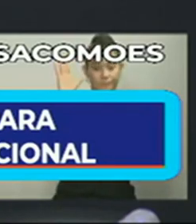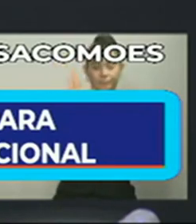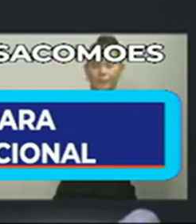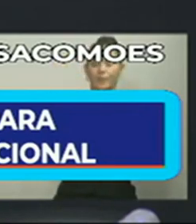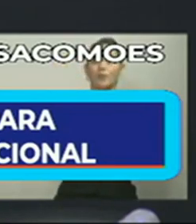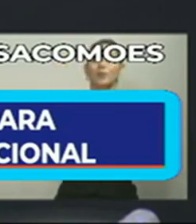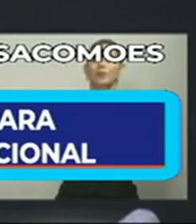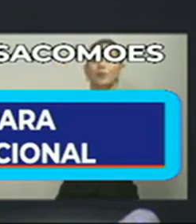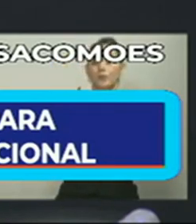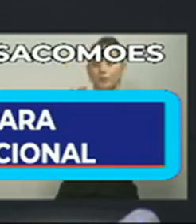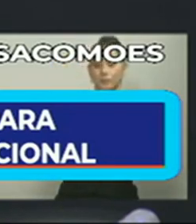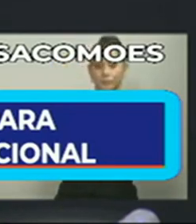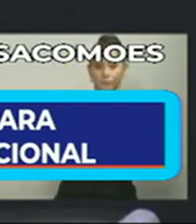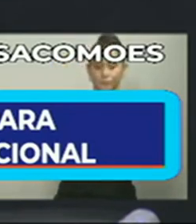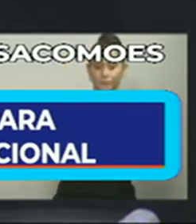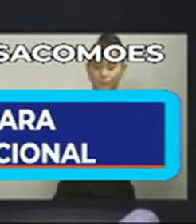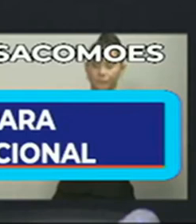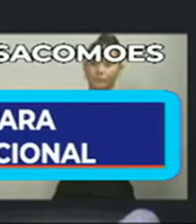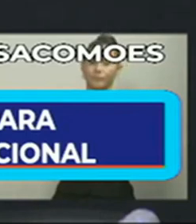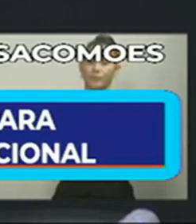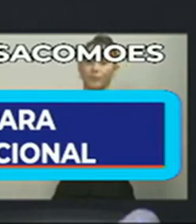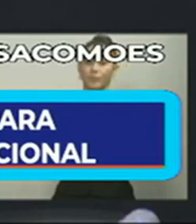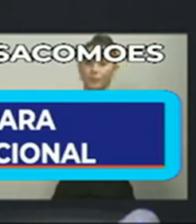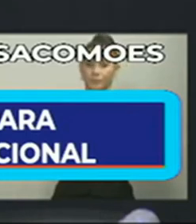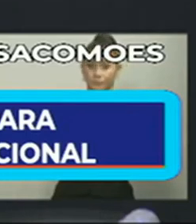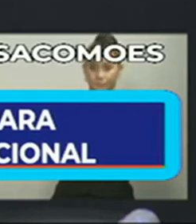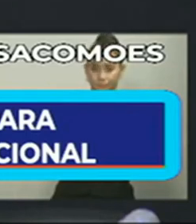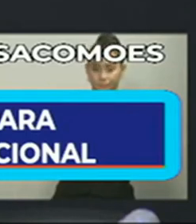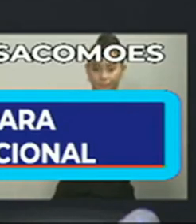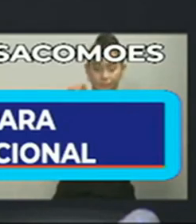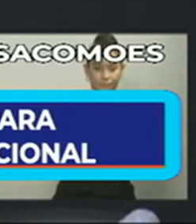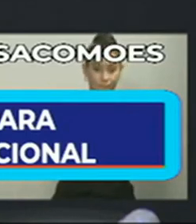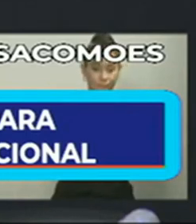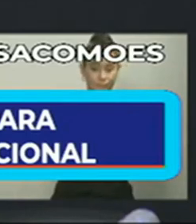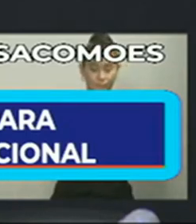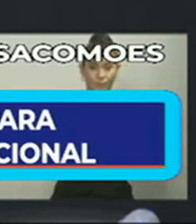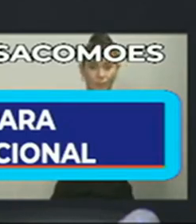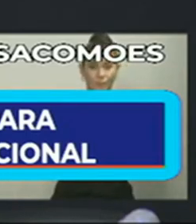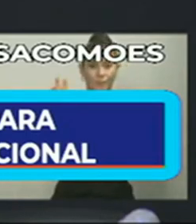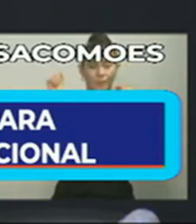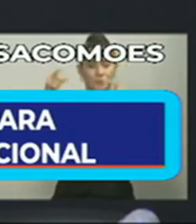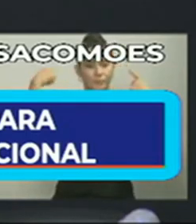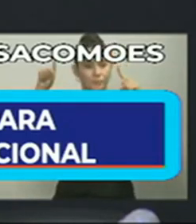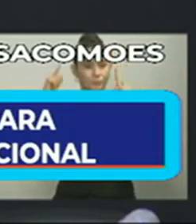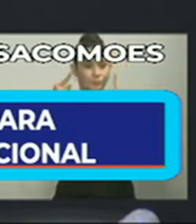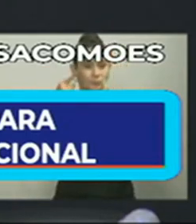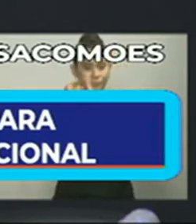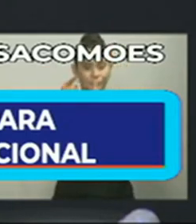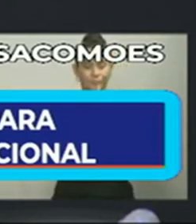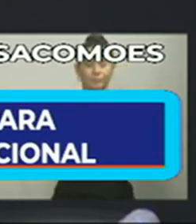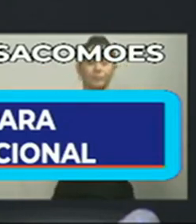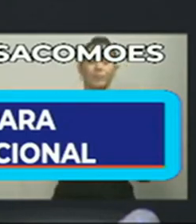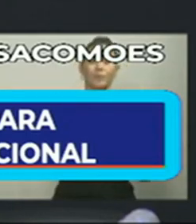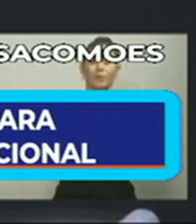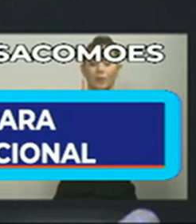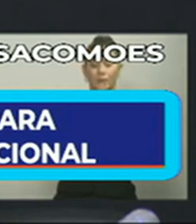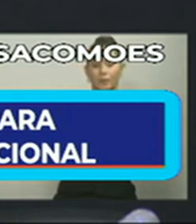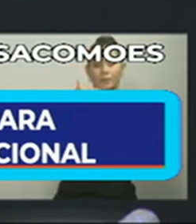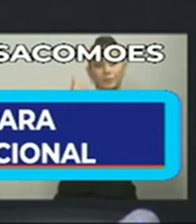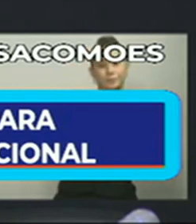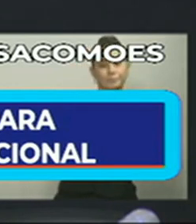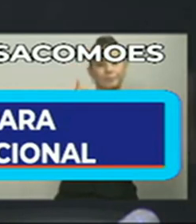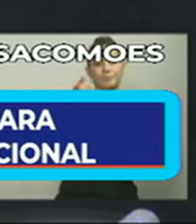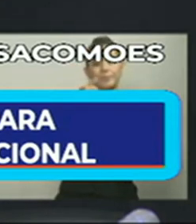asumido las tareas que se requieren con ese propósito. Y luego de transcurrir 100 días